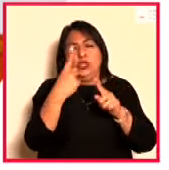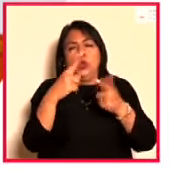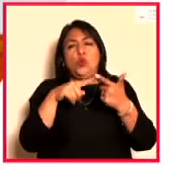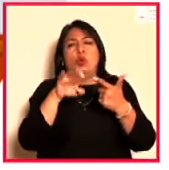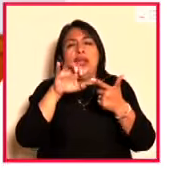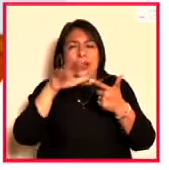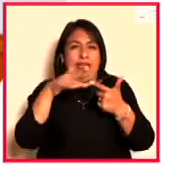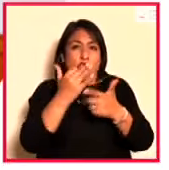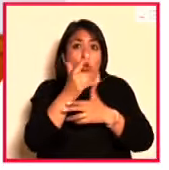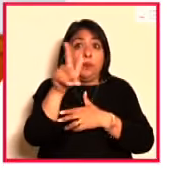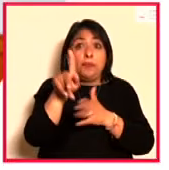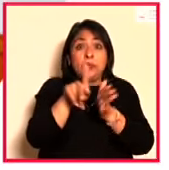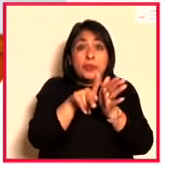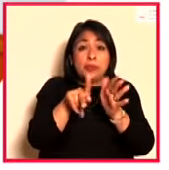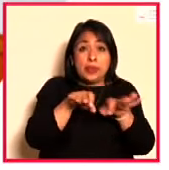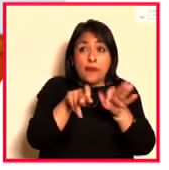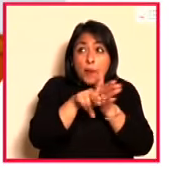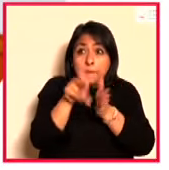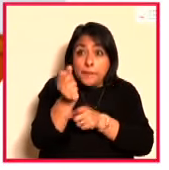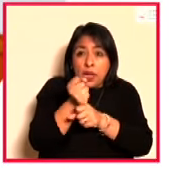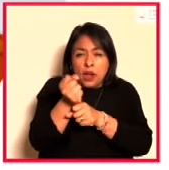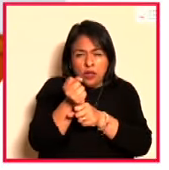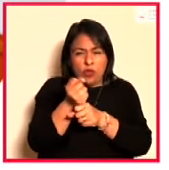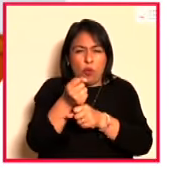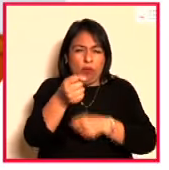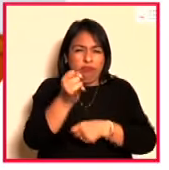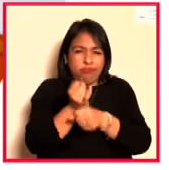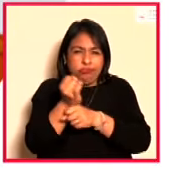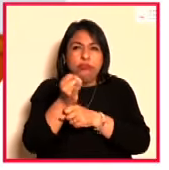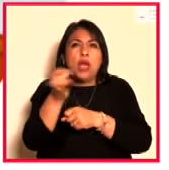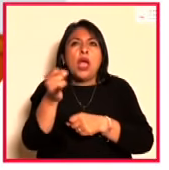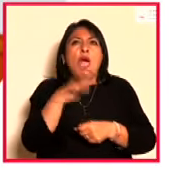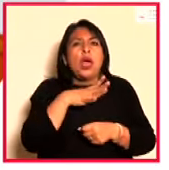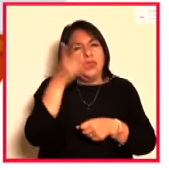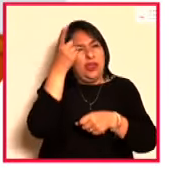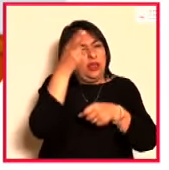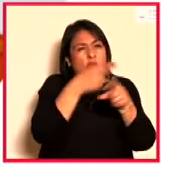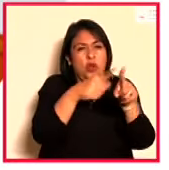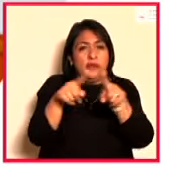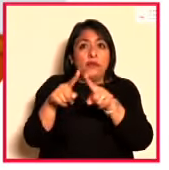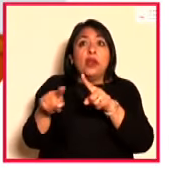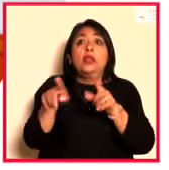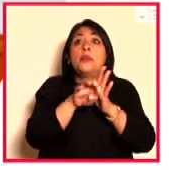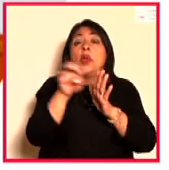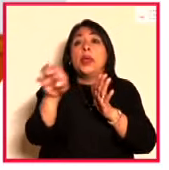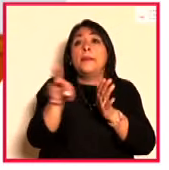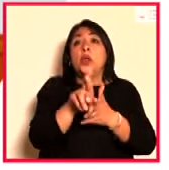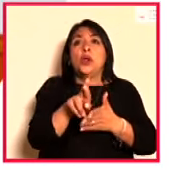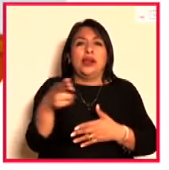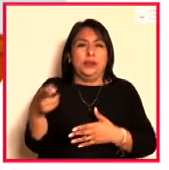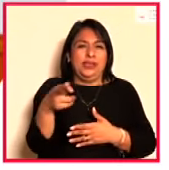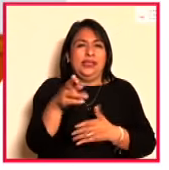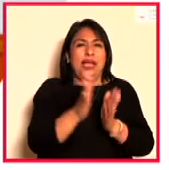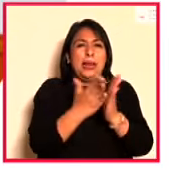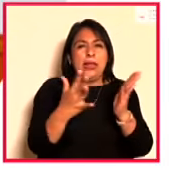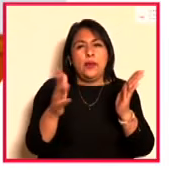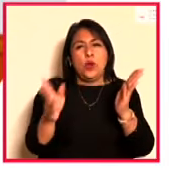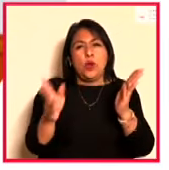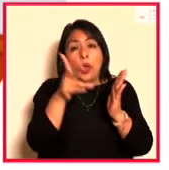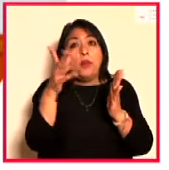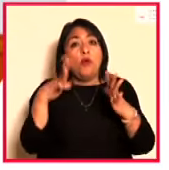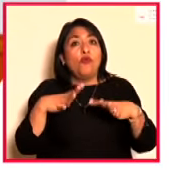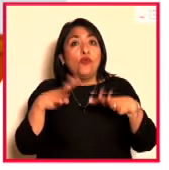periodístico estuvo ligado a su tarea como editor y bibliófilo. Dirigió, entre otras publicaciones, la revista El Libro y El Pueblo, y fue fundador de